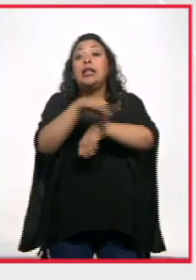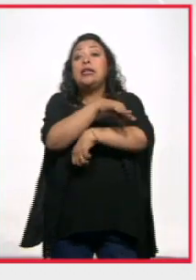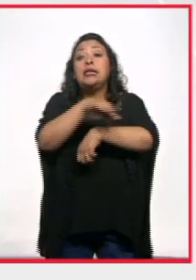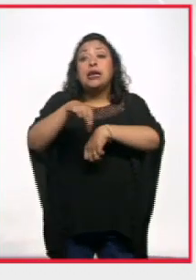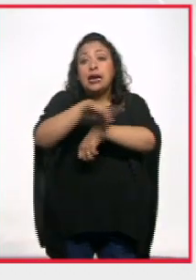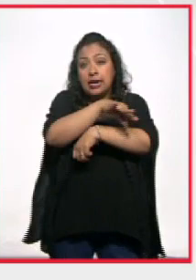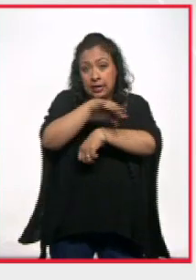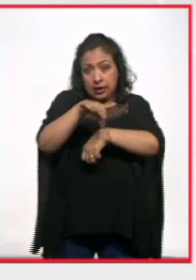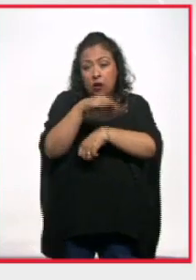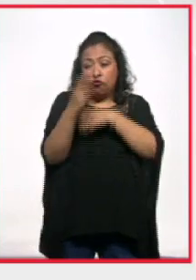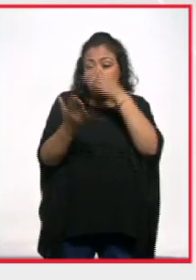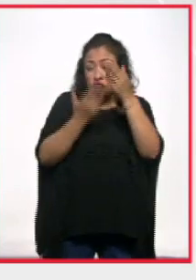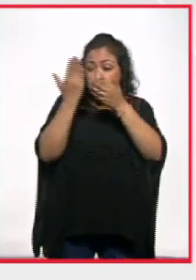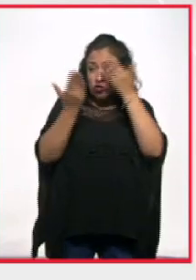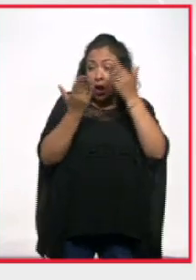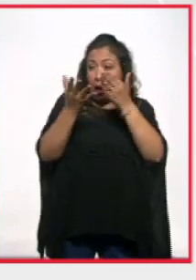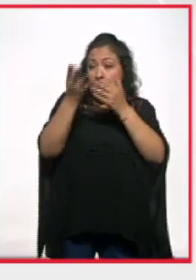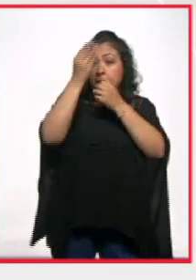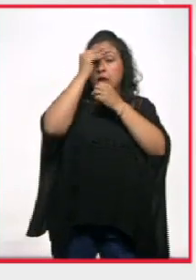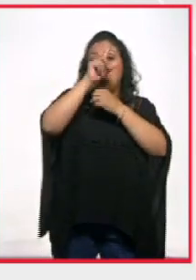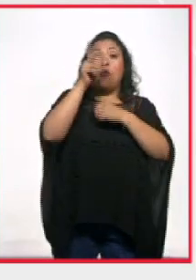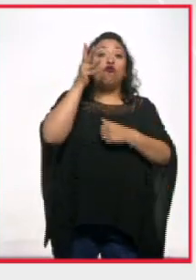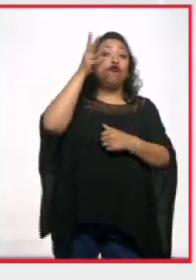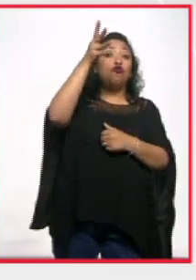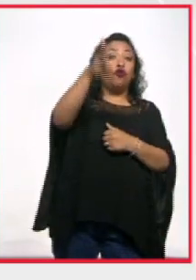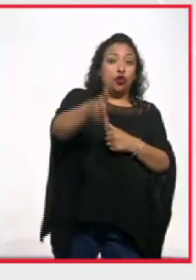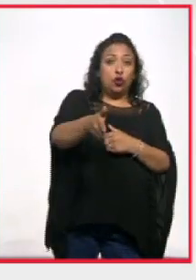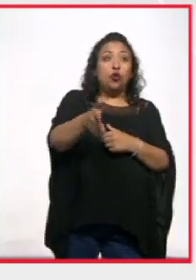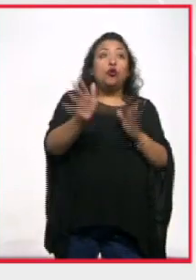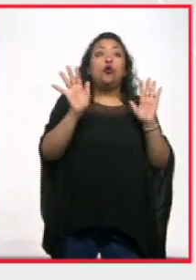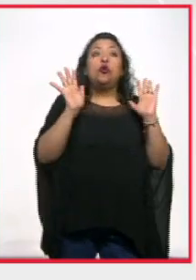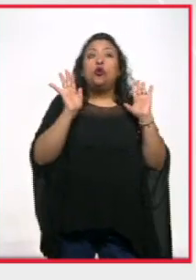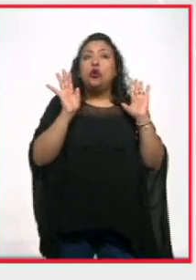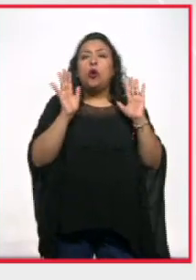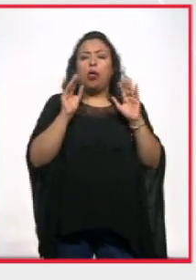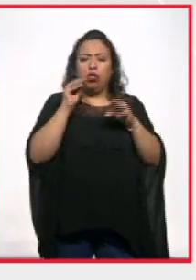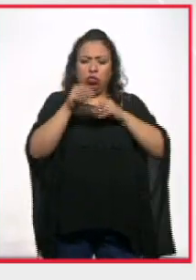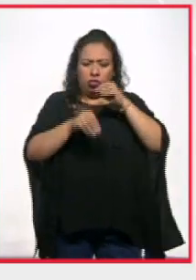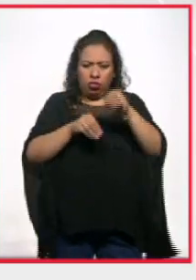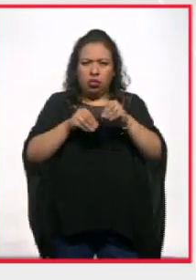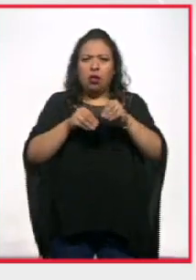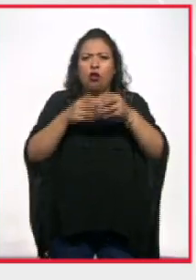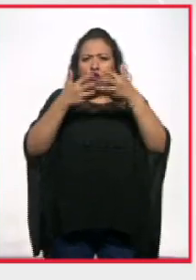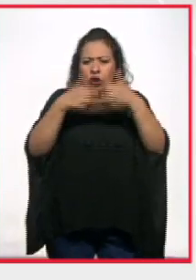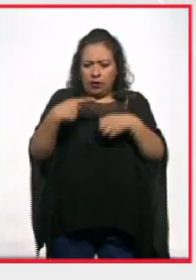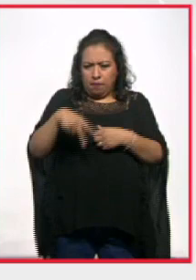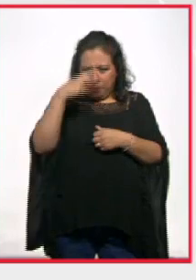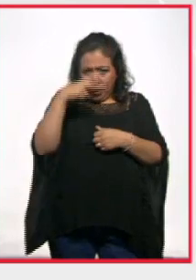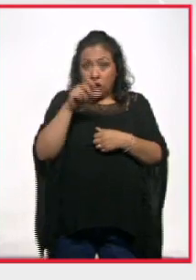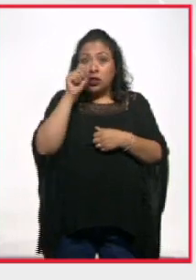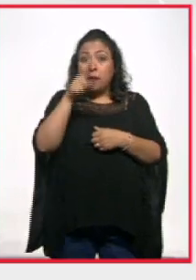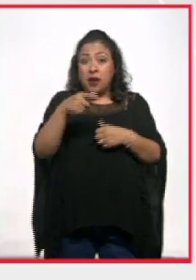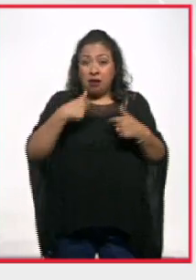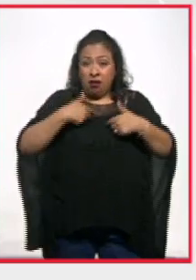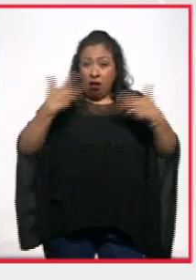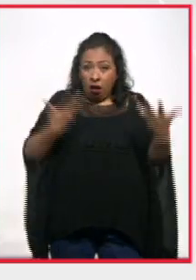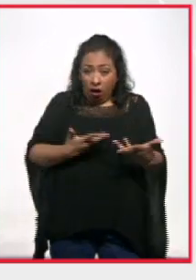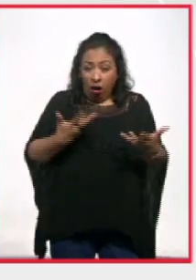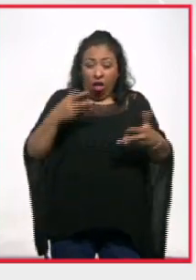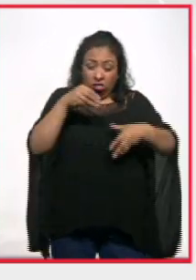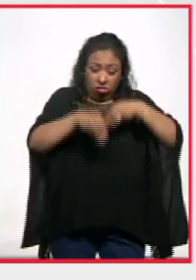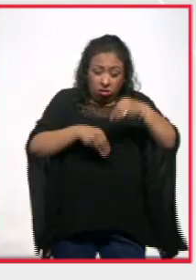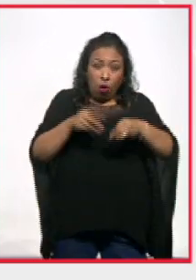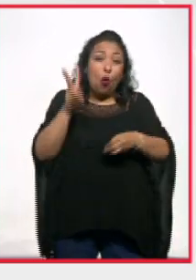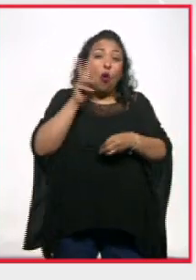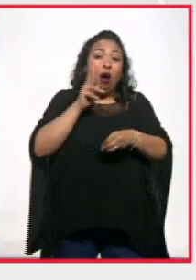se puedan adquirir estos conocimientos para que en un futuro, bueno, no solo se ensamblen y se manufacturen en México, sino que se hagan, se prueben y todo